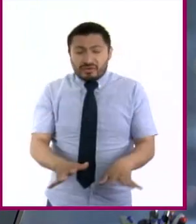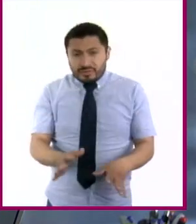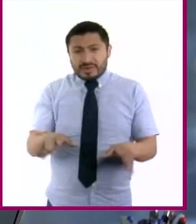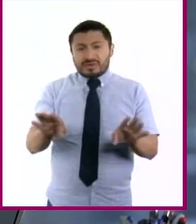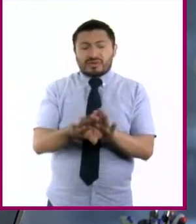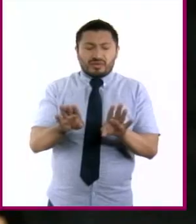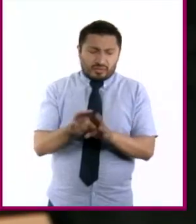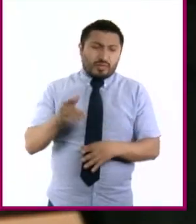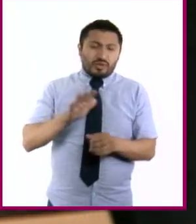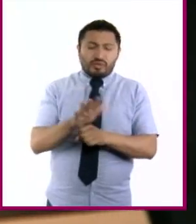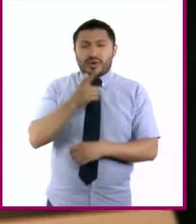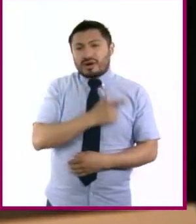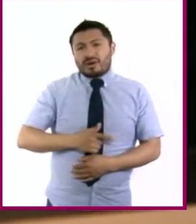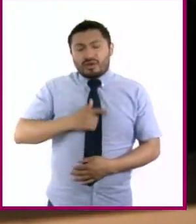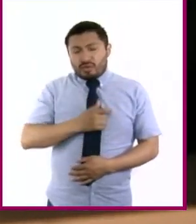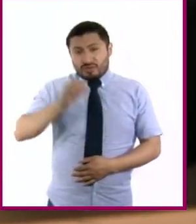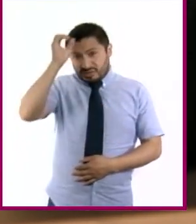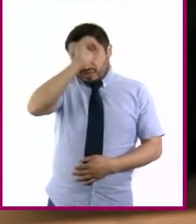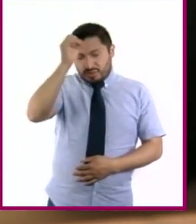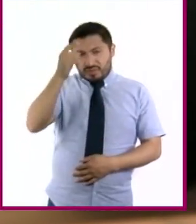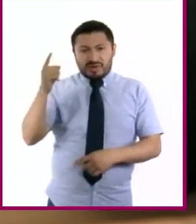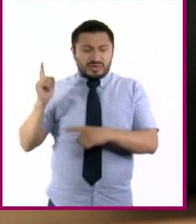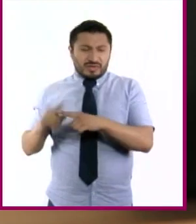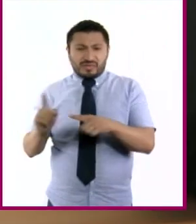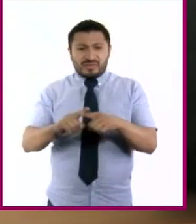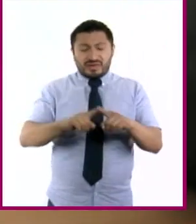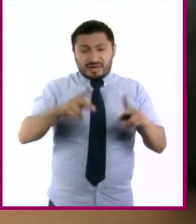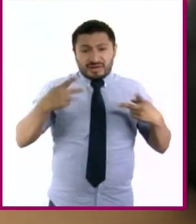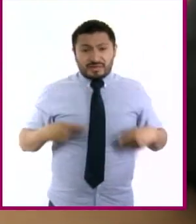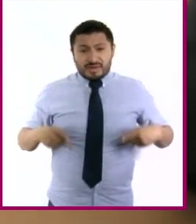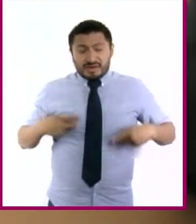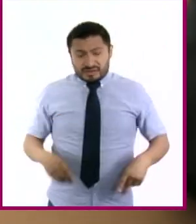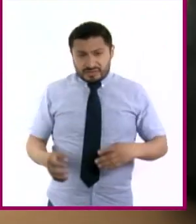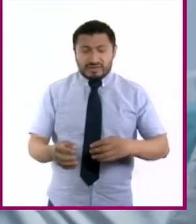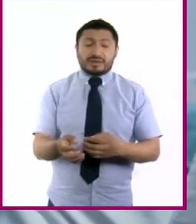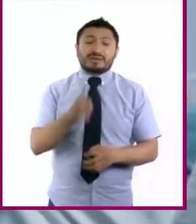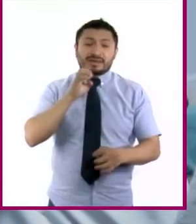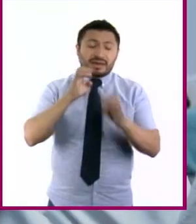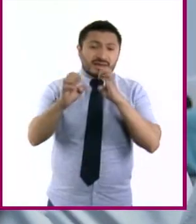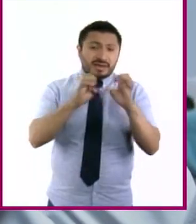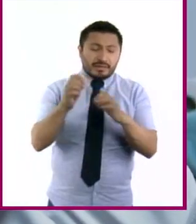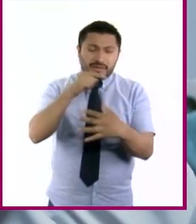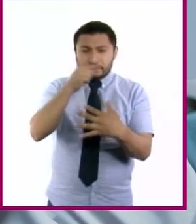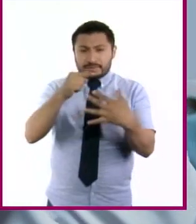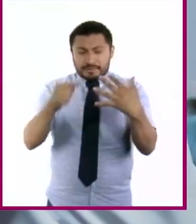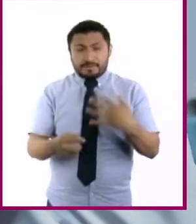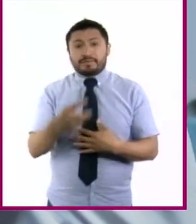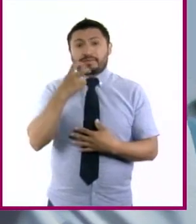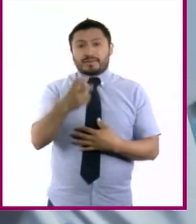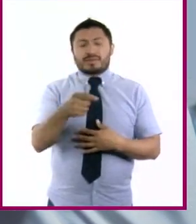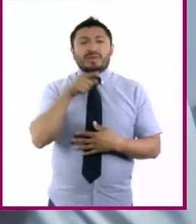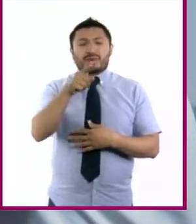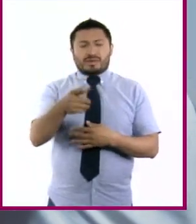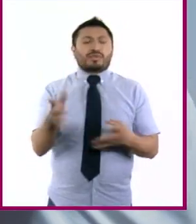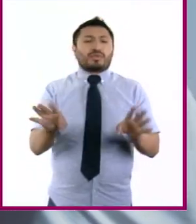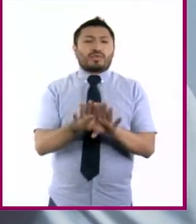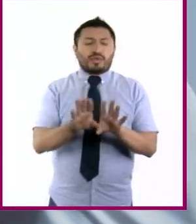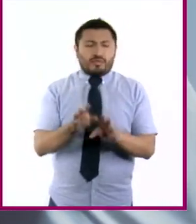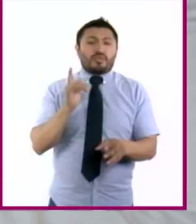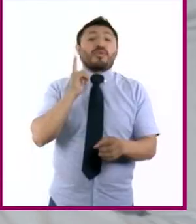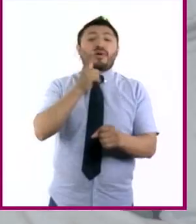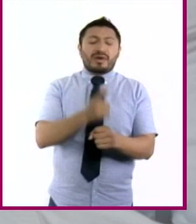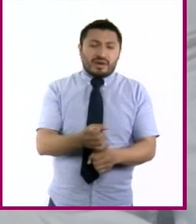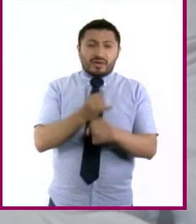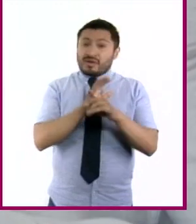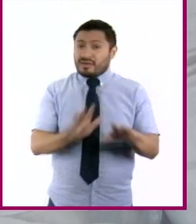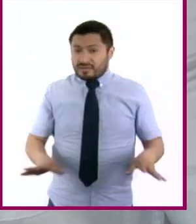preferencias u opiniones de las personas a las que se censa, encuestas o entrevistas. Esto nos da bases para sacar conclusiones en